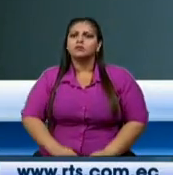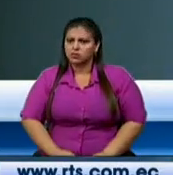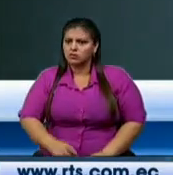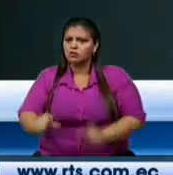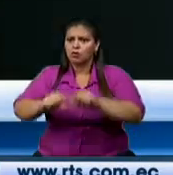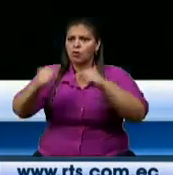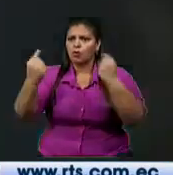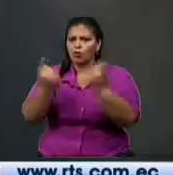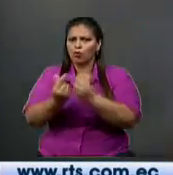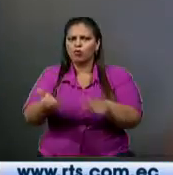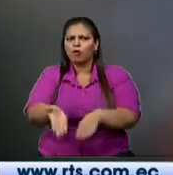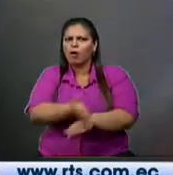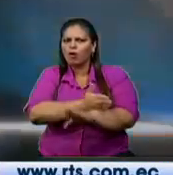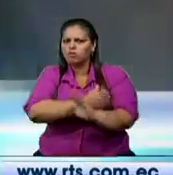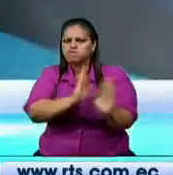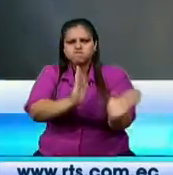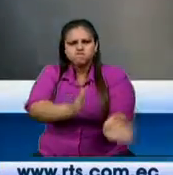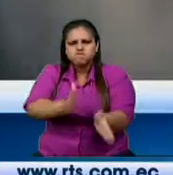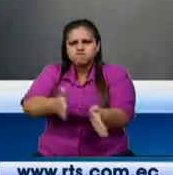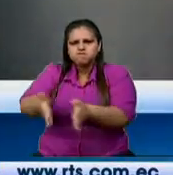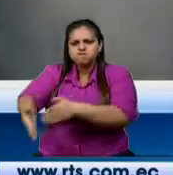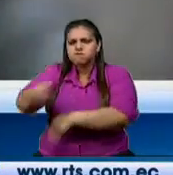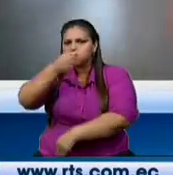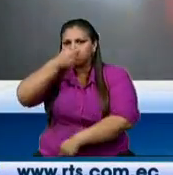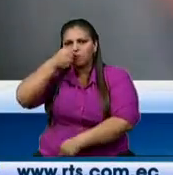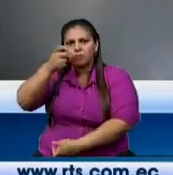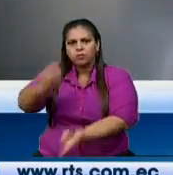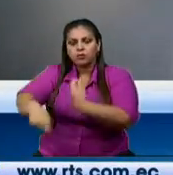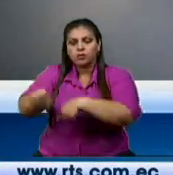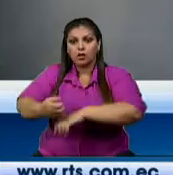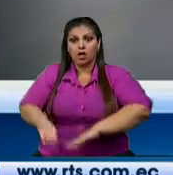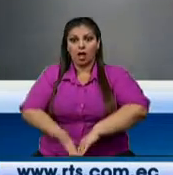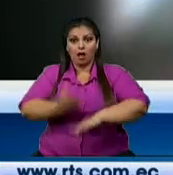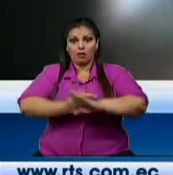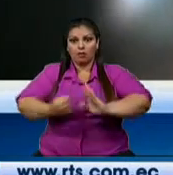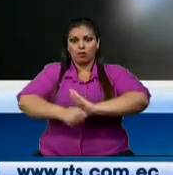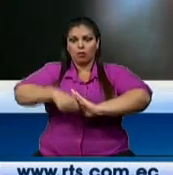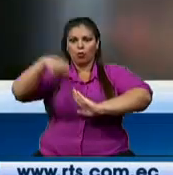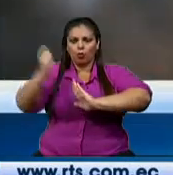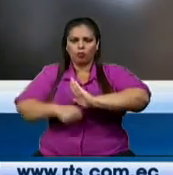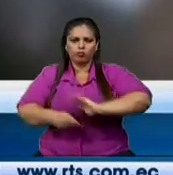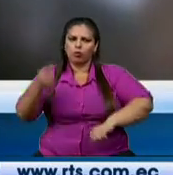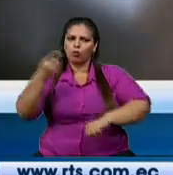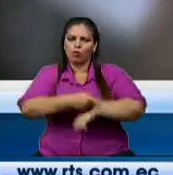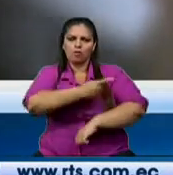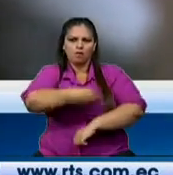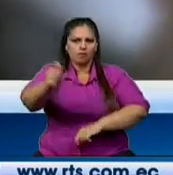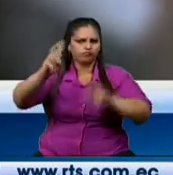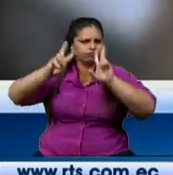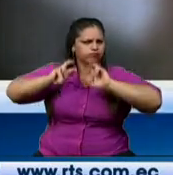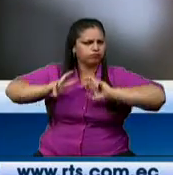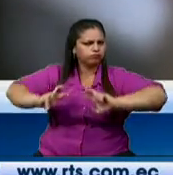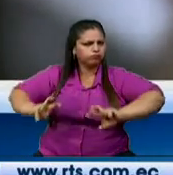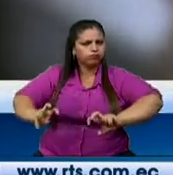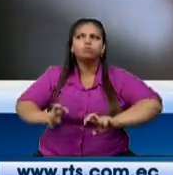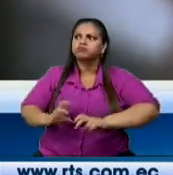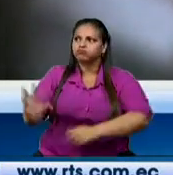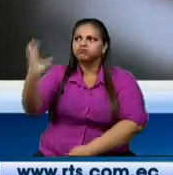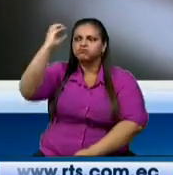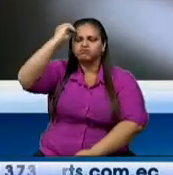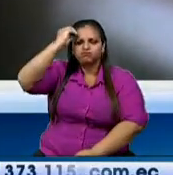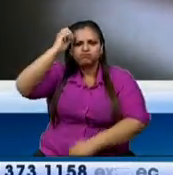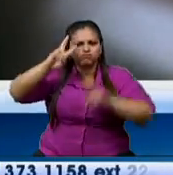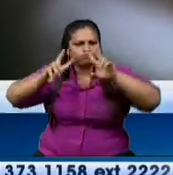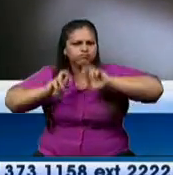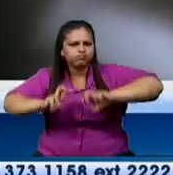el FOSH. Las investigaciones se realizaron previa orden judicial. Durante este tiempo, los agentes de la unidad contra el tráfico interno de